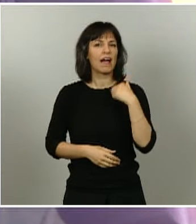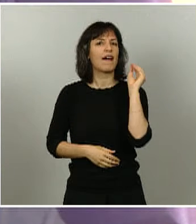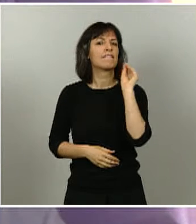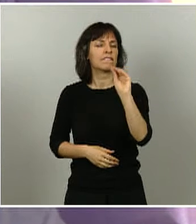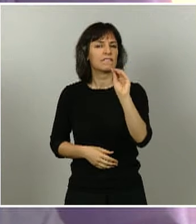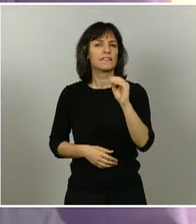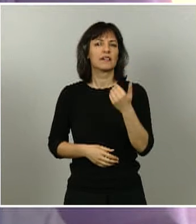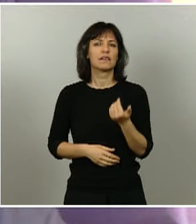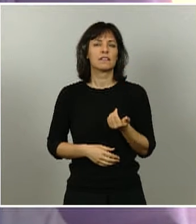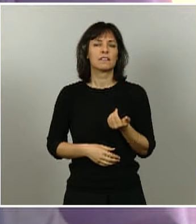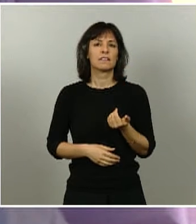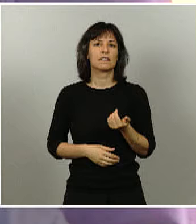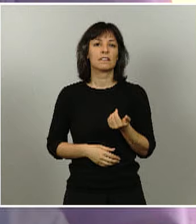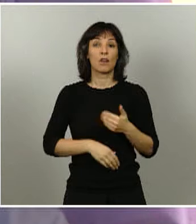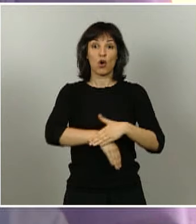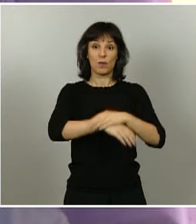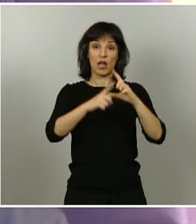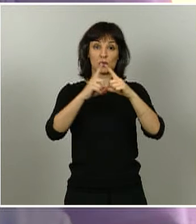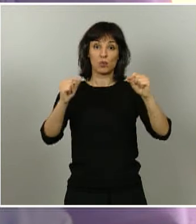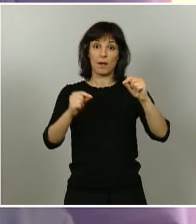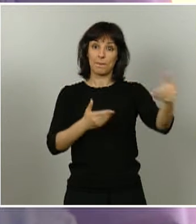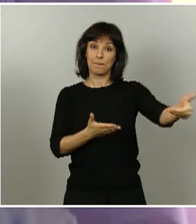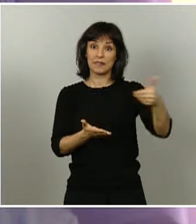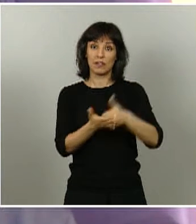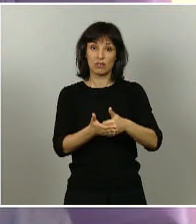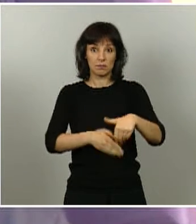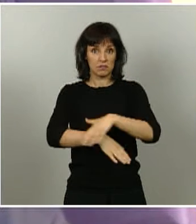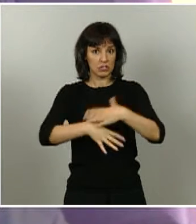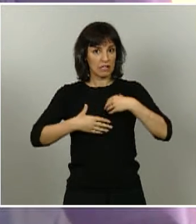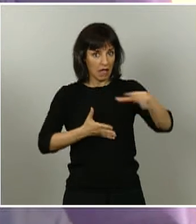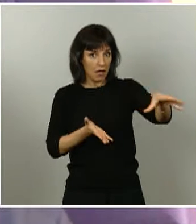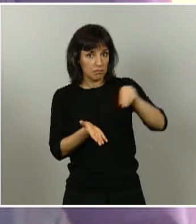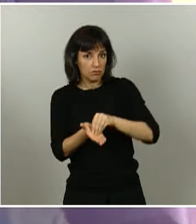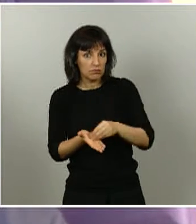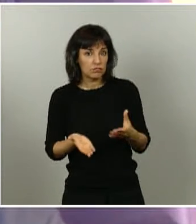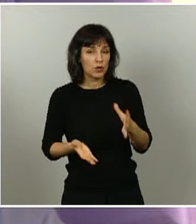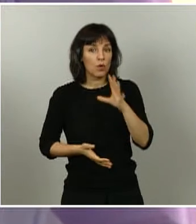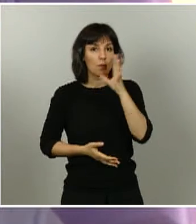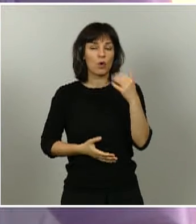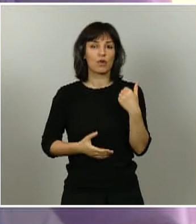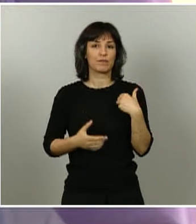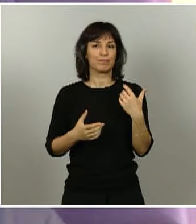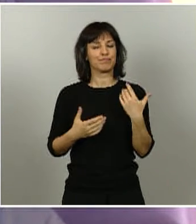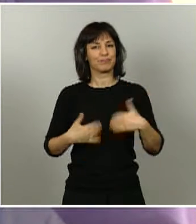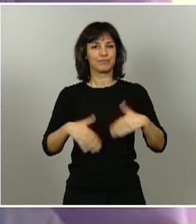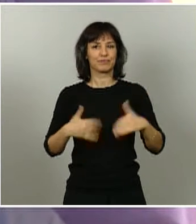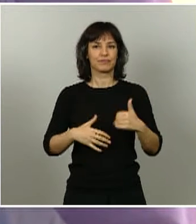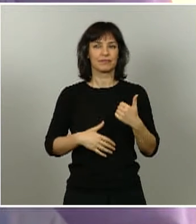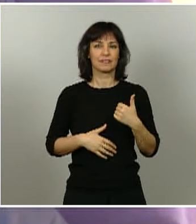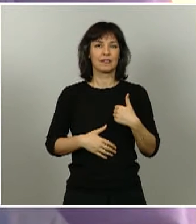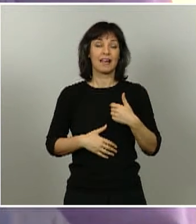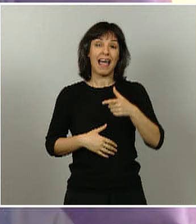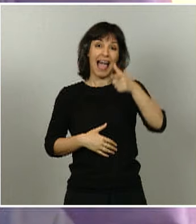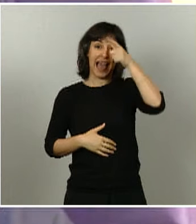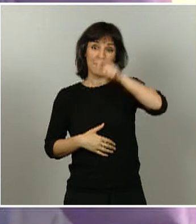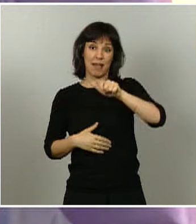realizadas por el gobierno asturiano, ya que los arenales asturianos del norte son bien diferentes a los del Mediterráneo, por ejemplo, menos